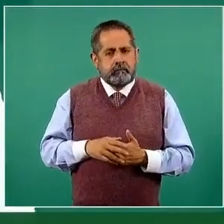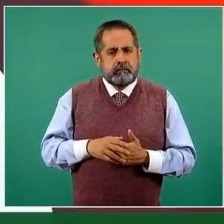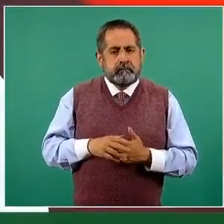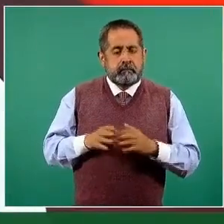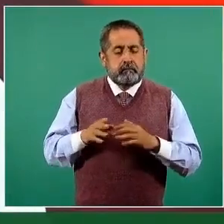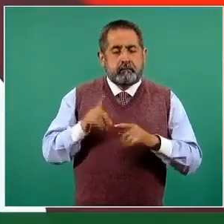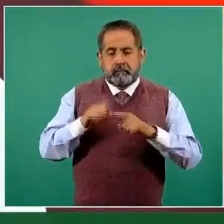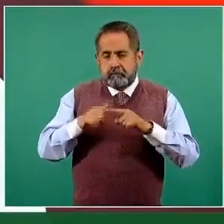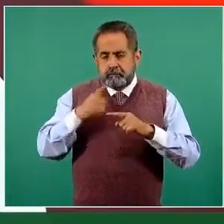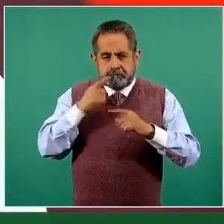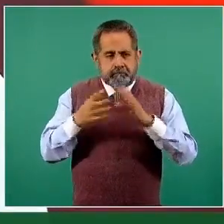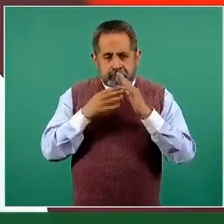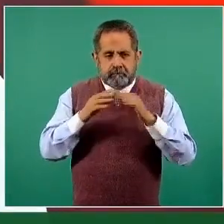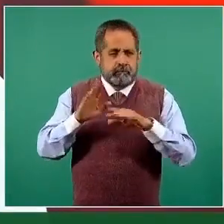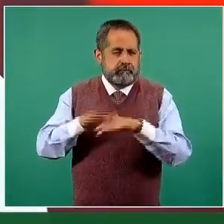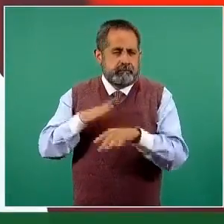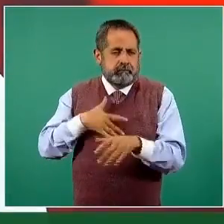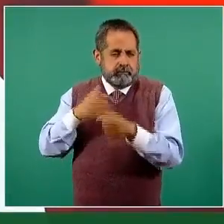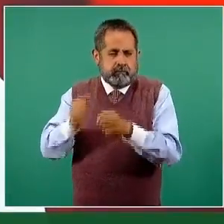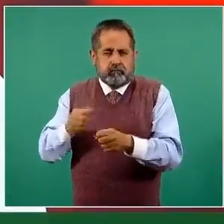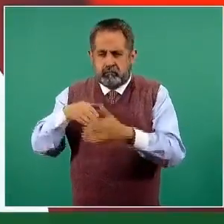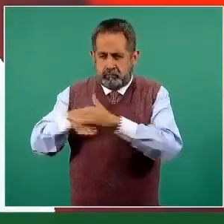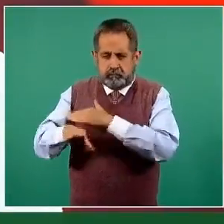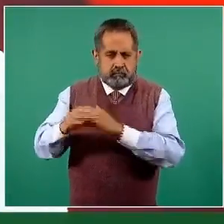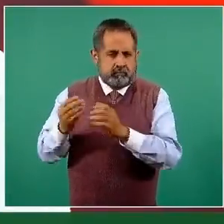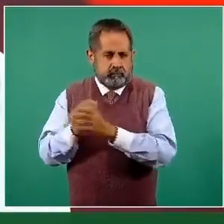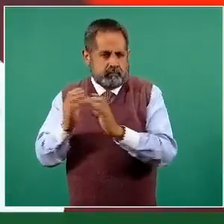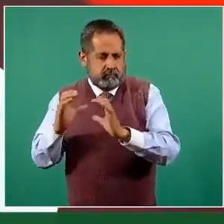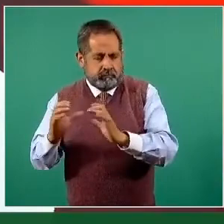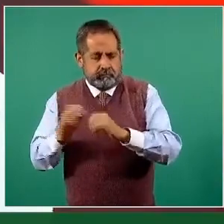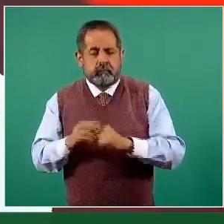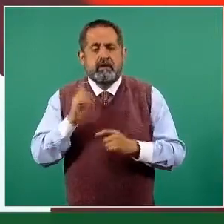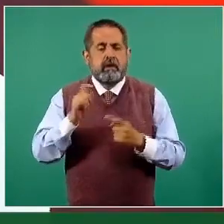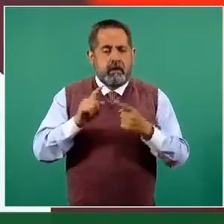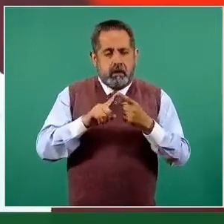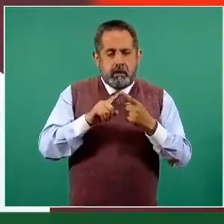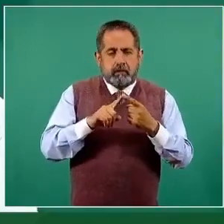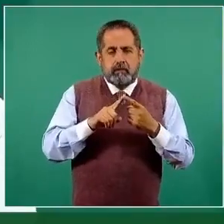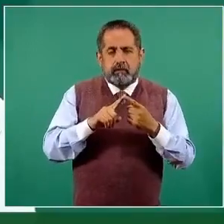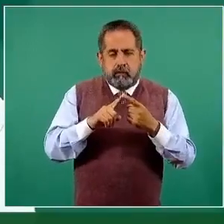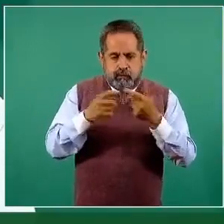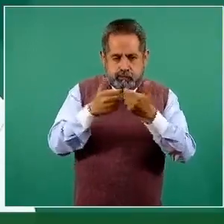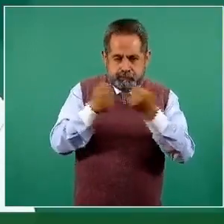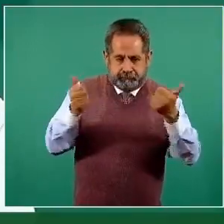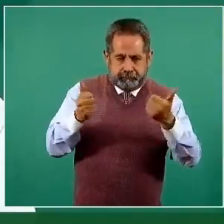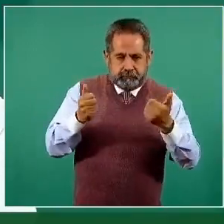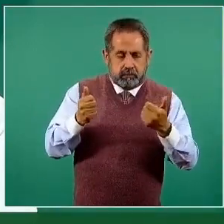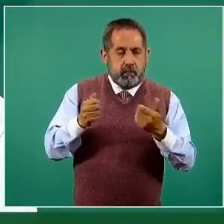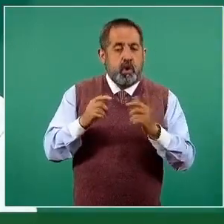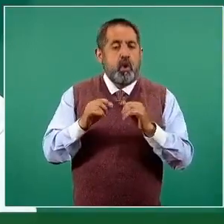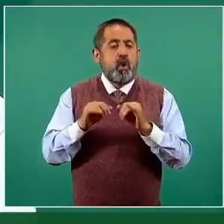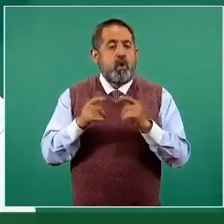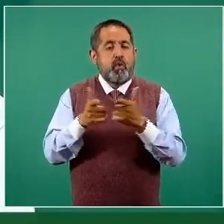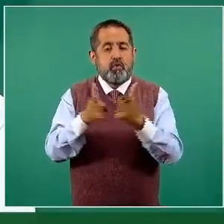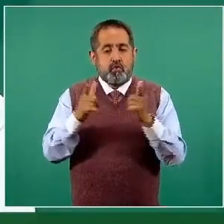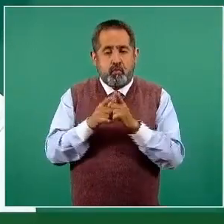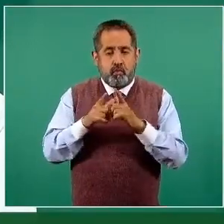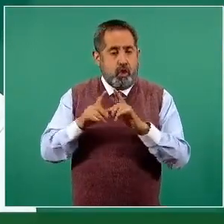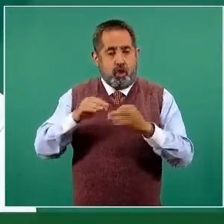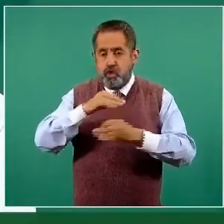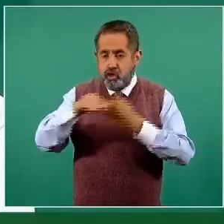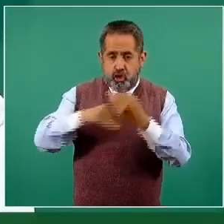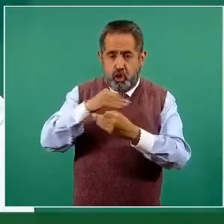intervenciones necesarias para la seguridad sanitaria, una de ellas es la separación de los grupos por medio